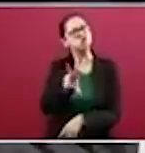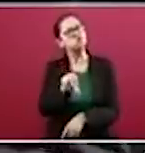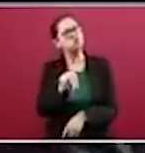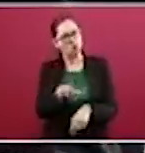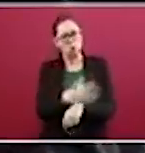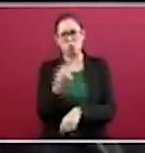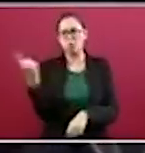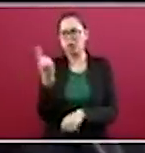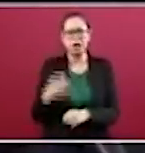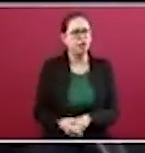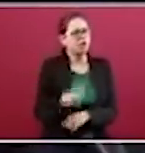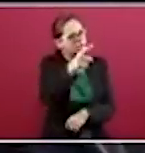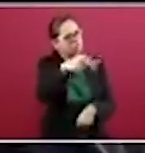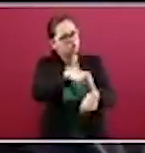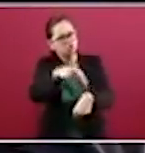y a los médicos?